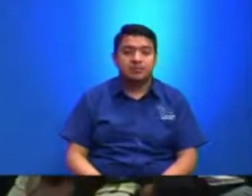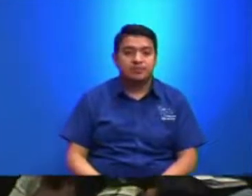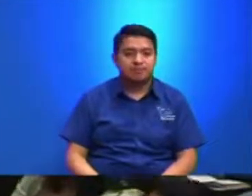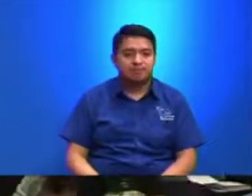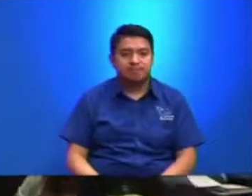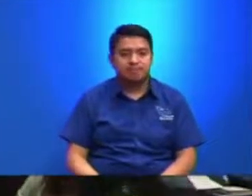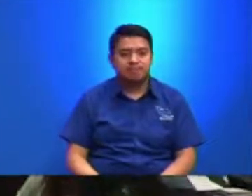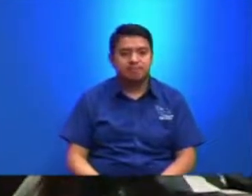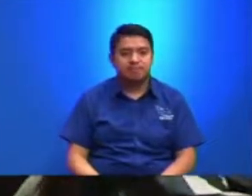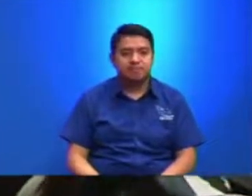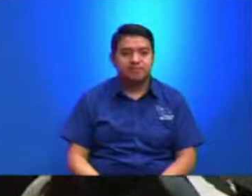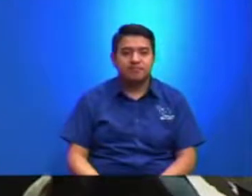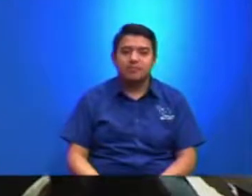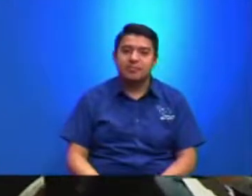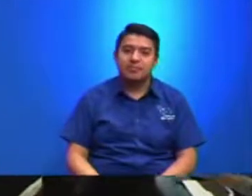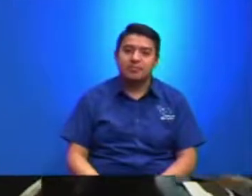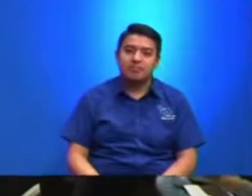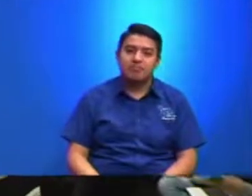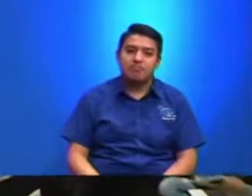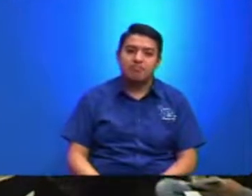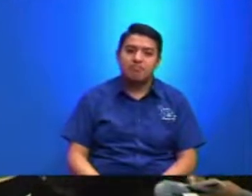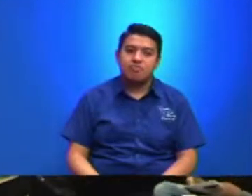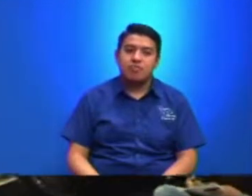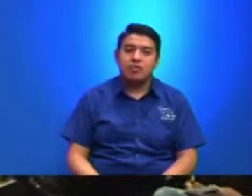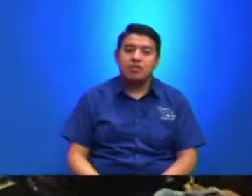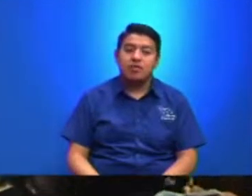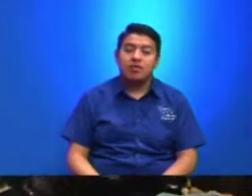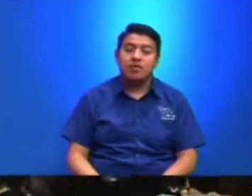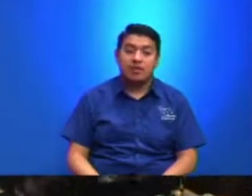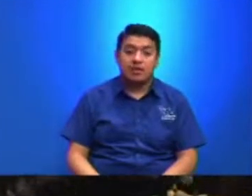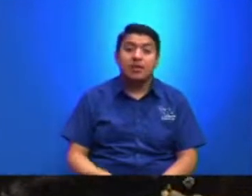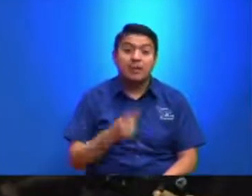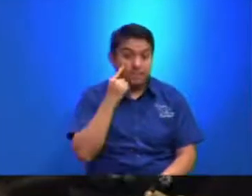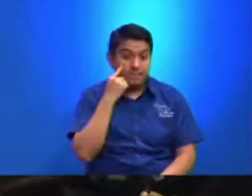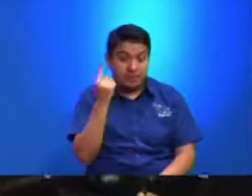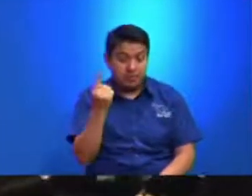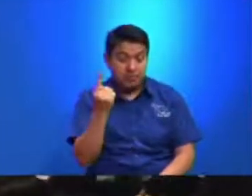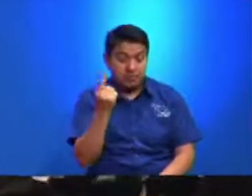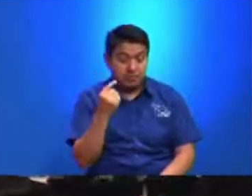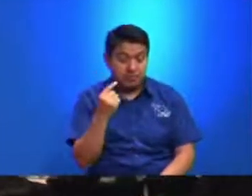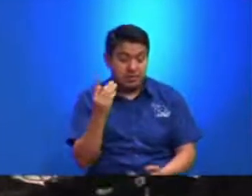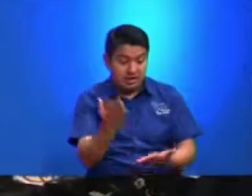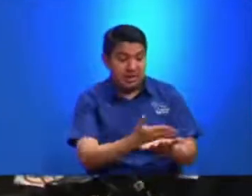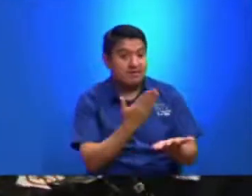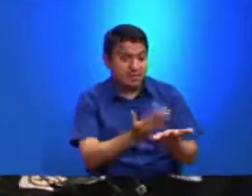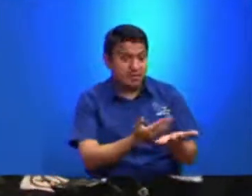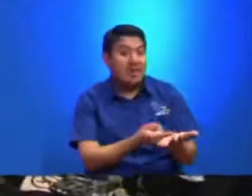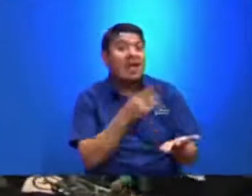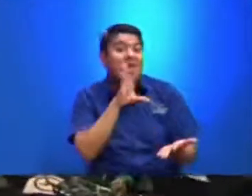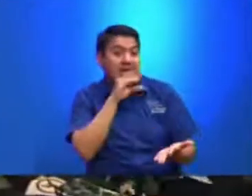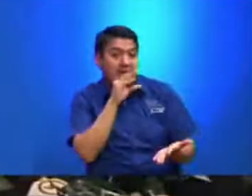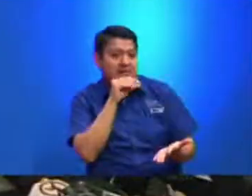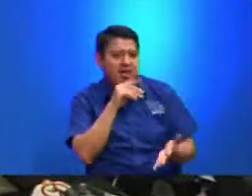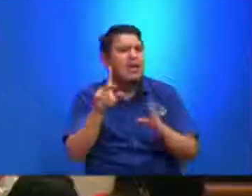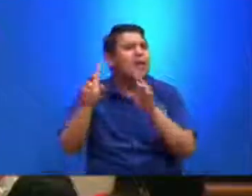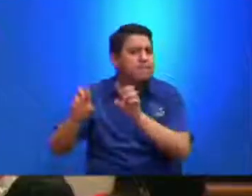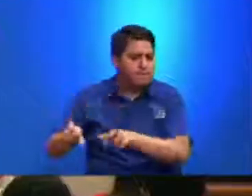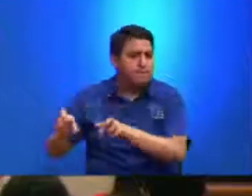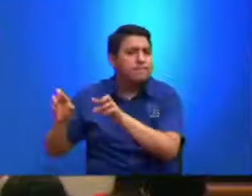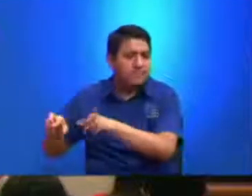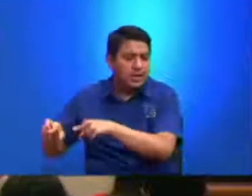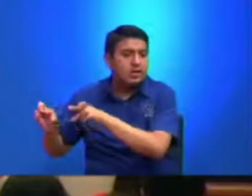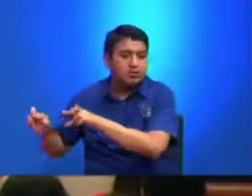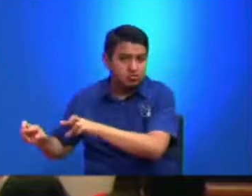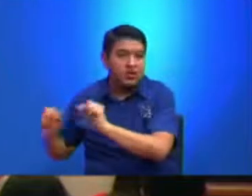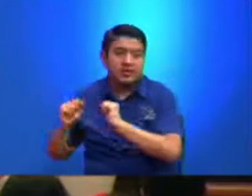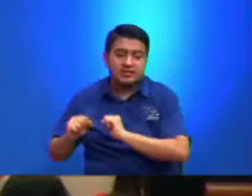La persona que abandona sus responsabilidades, se le secará su brazo derecho. Pero eso ya lo explicamos. El día